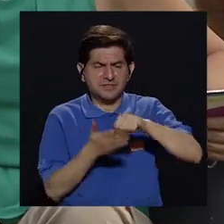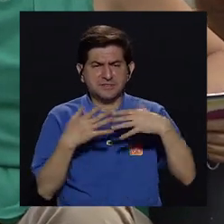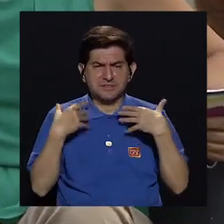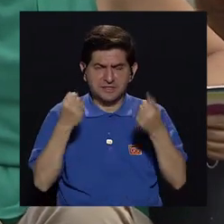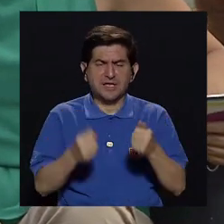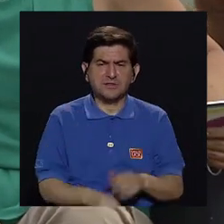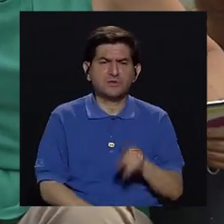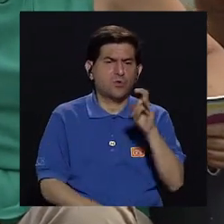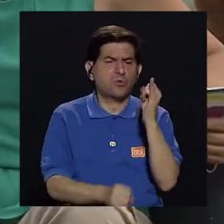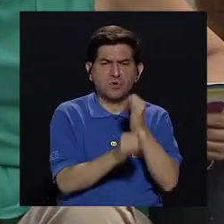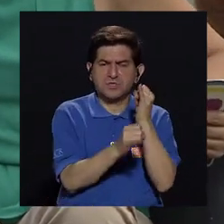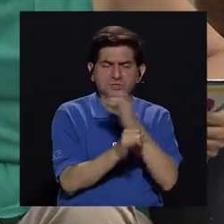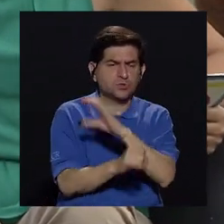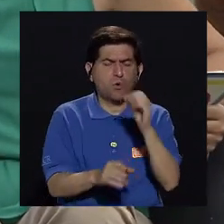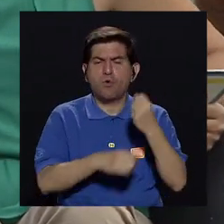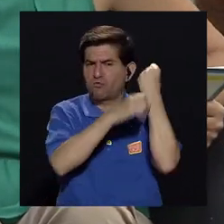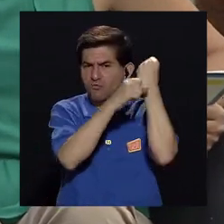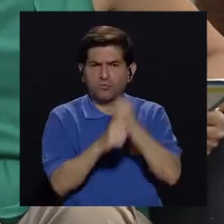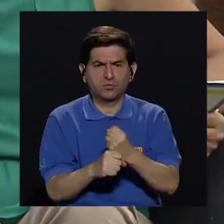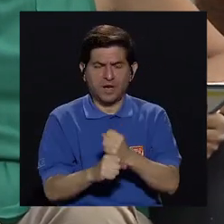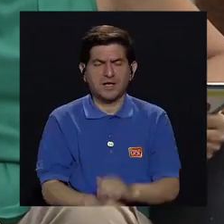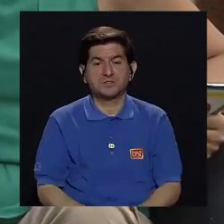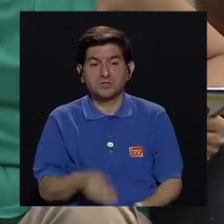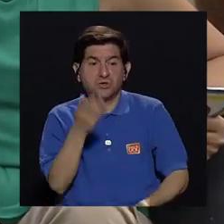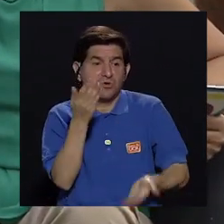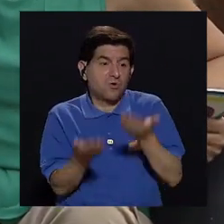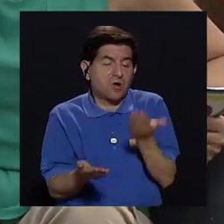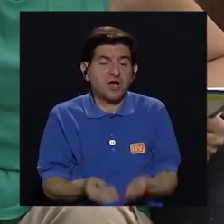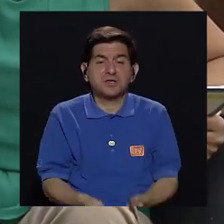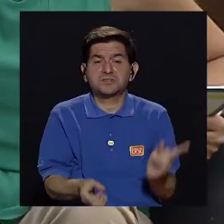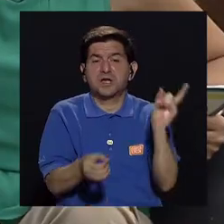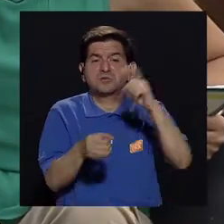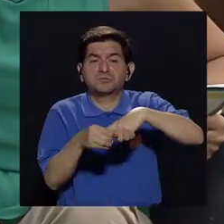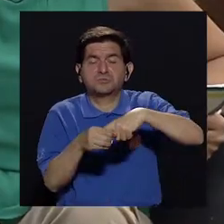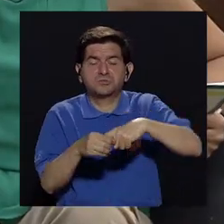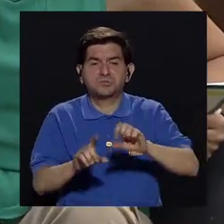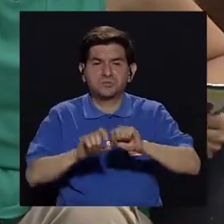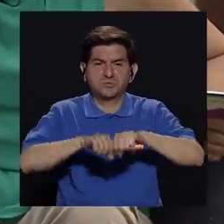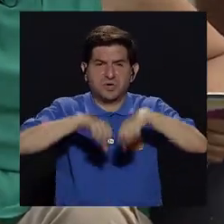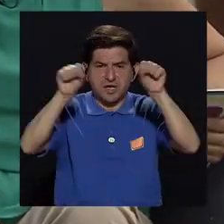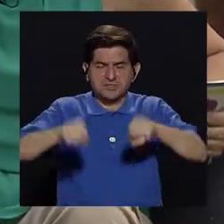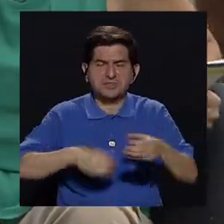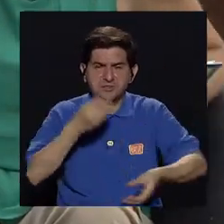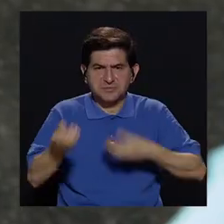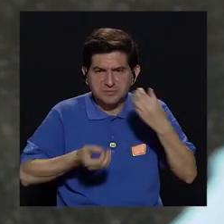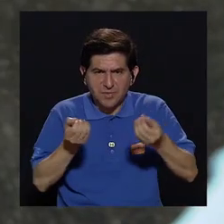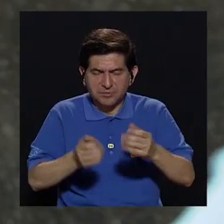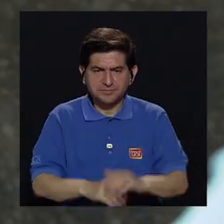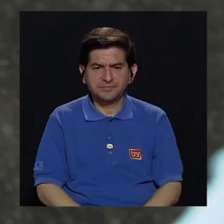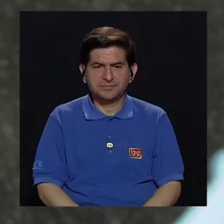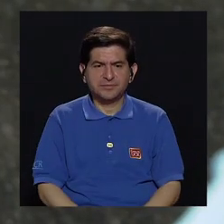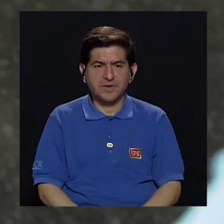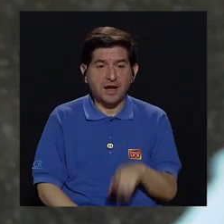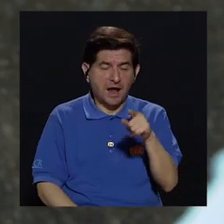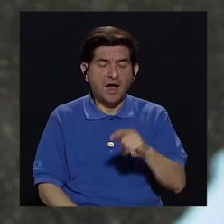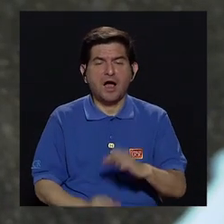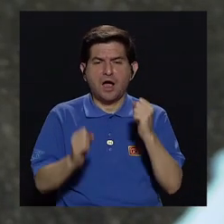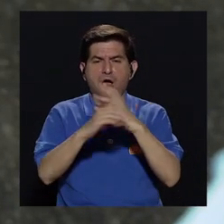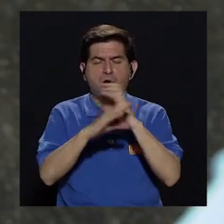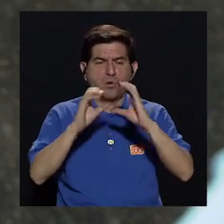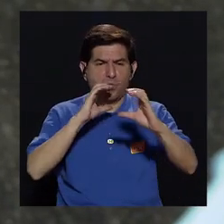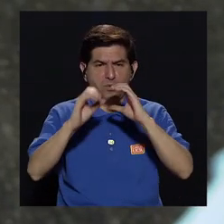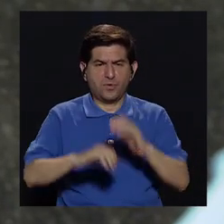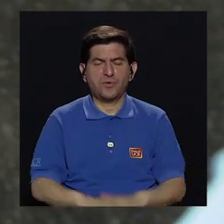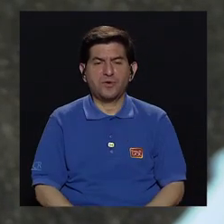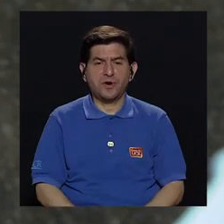un instituto, una fundación, que puedo eventualmente incorporarme a este sistema? ¿Cómo, qué hago? Pues nos escriben un correo